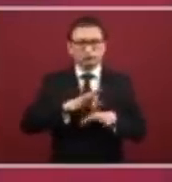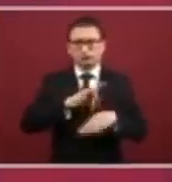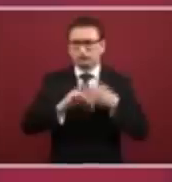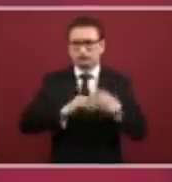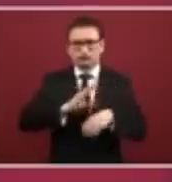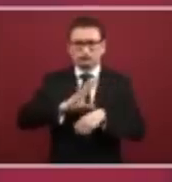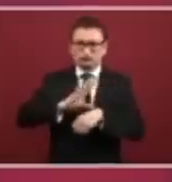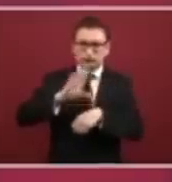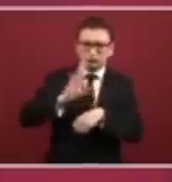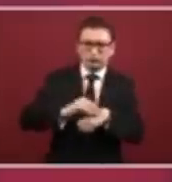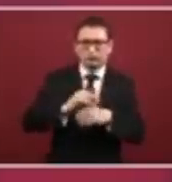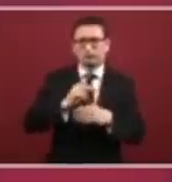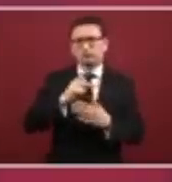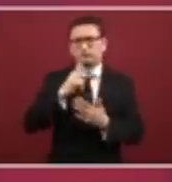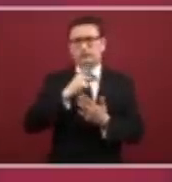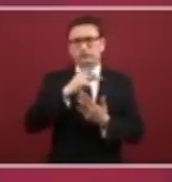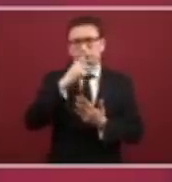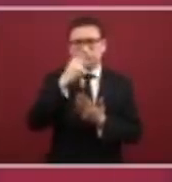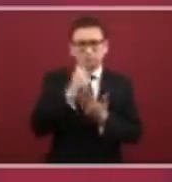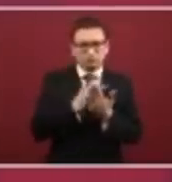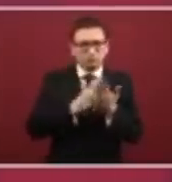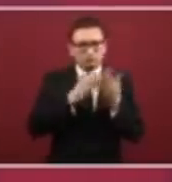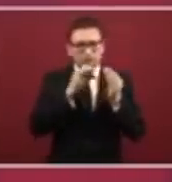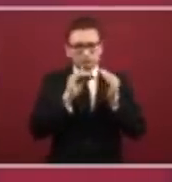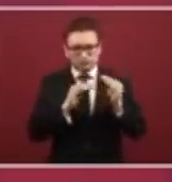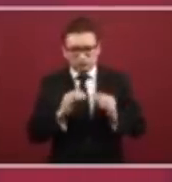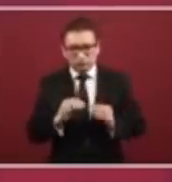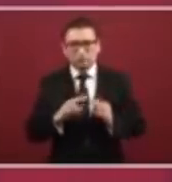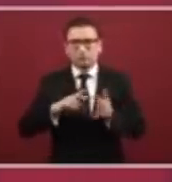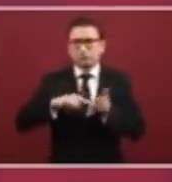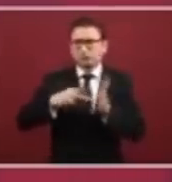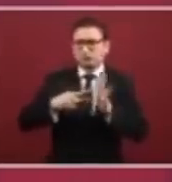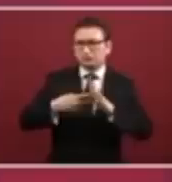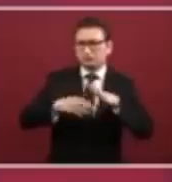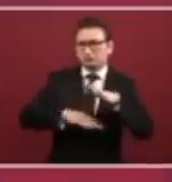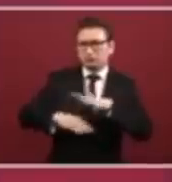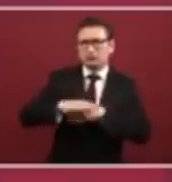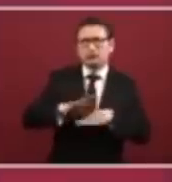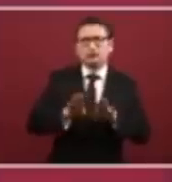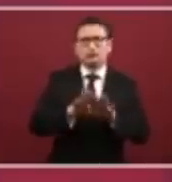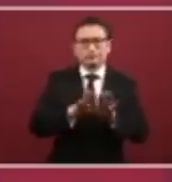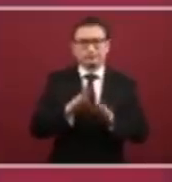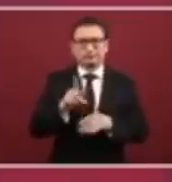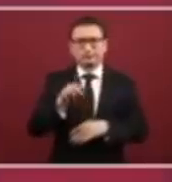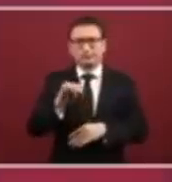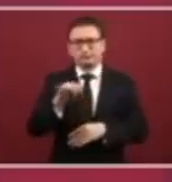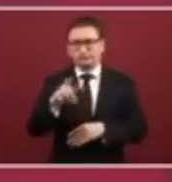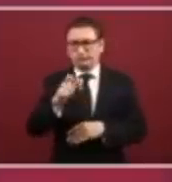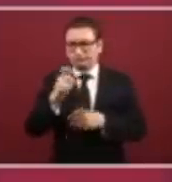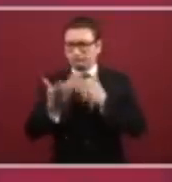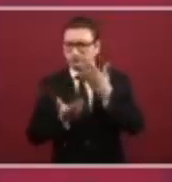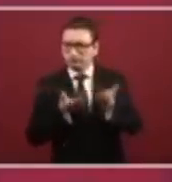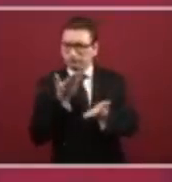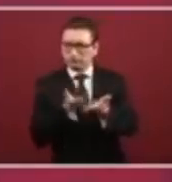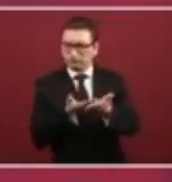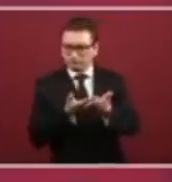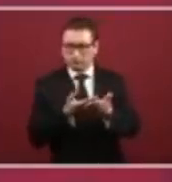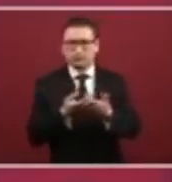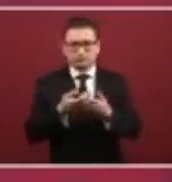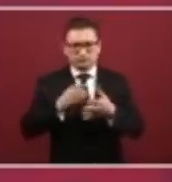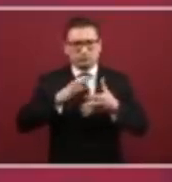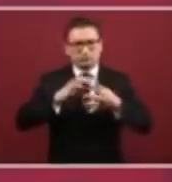Permisos, planeación, la ingeniería básica que presentó Petróleos Mexicanos, esa la